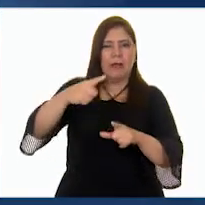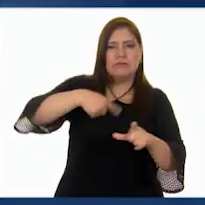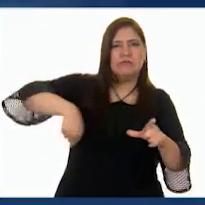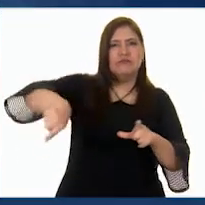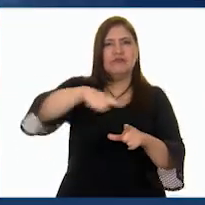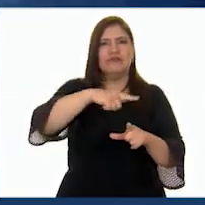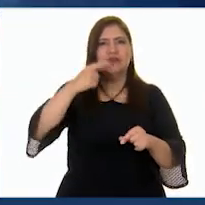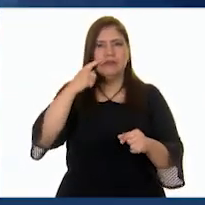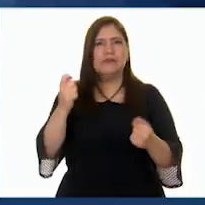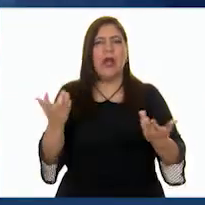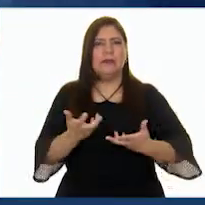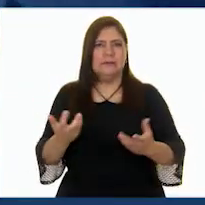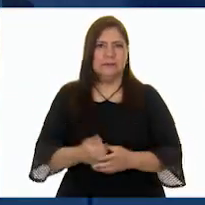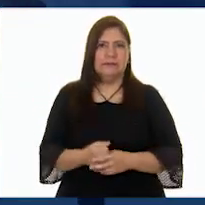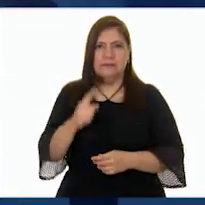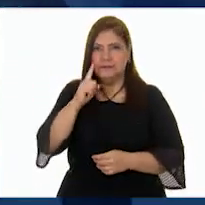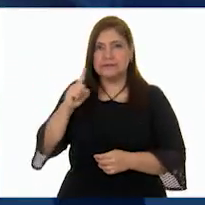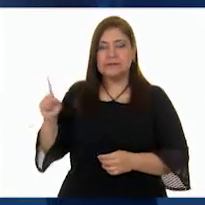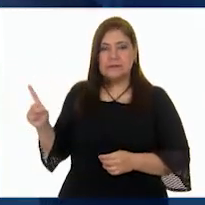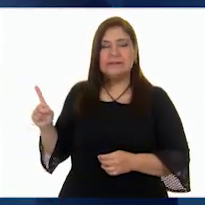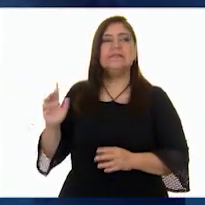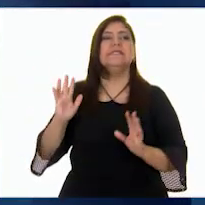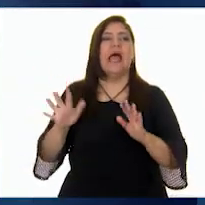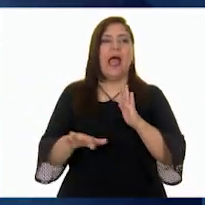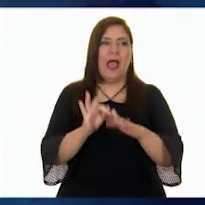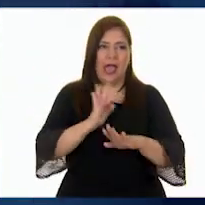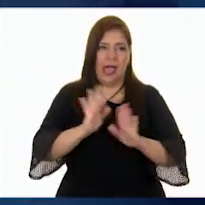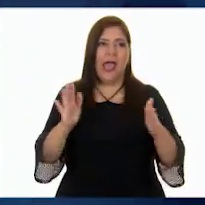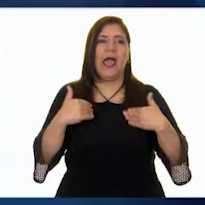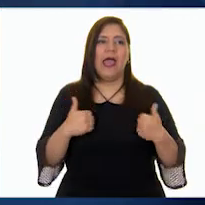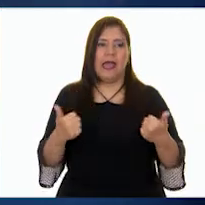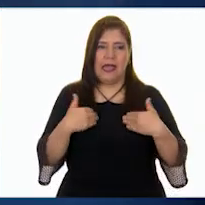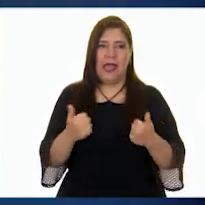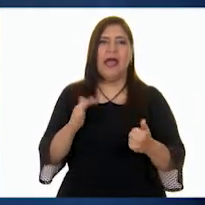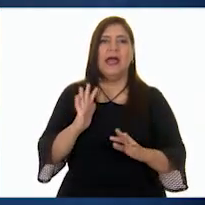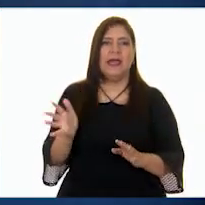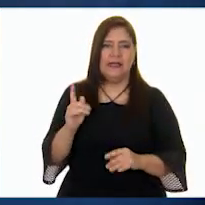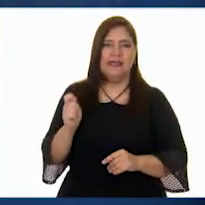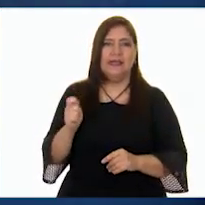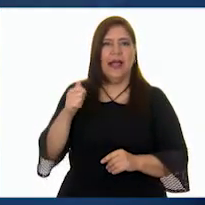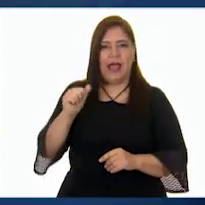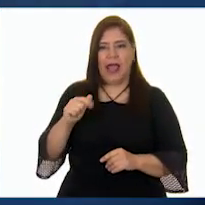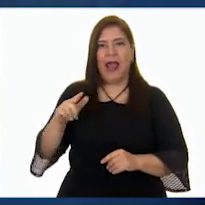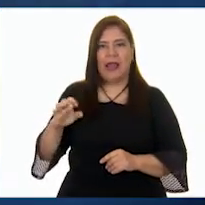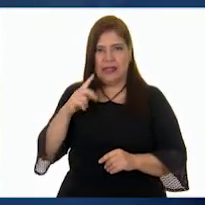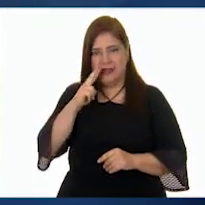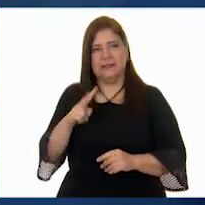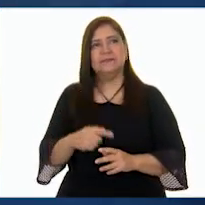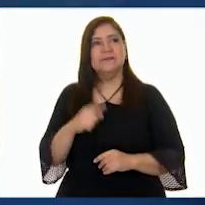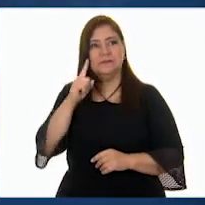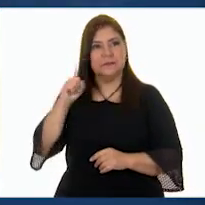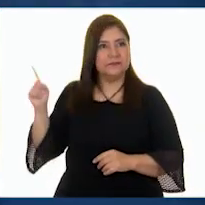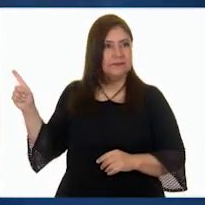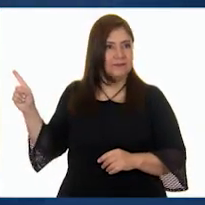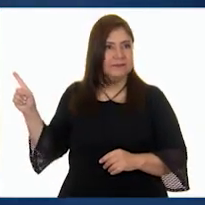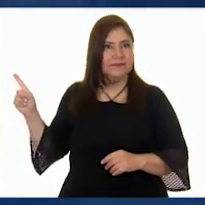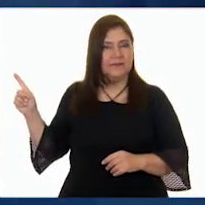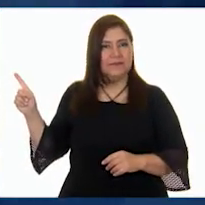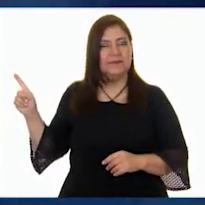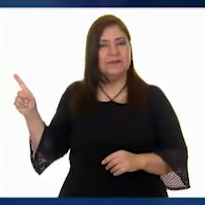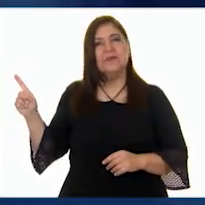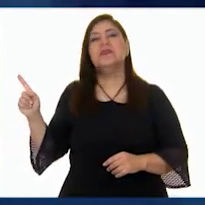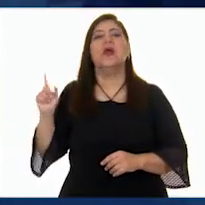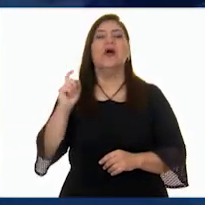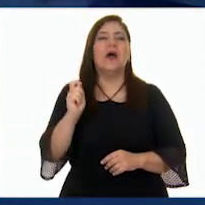ver. Ah, ahora sí ya estoy entendiendo a Alejandra. Ay, sí. Como